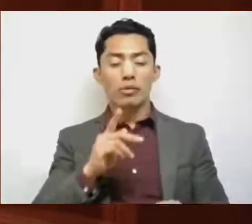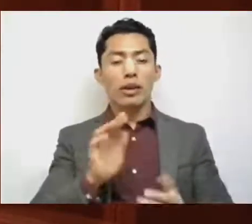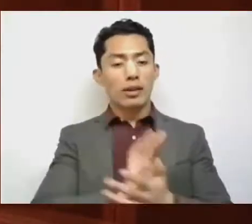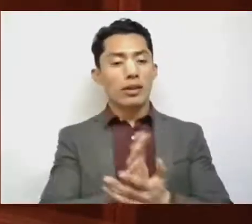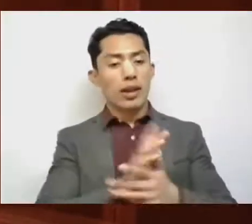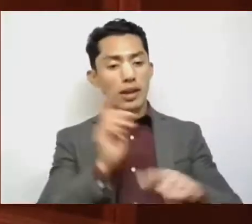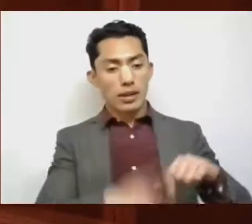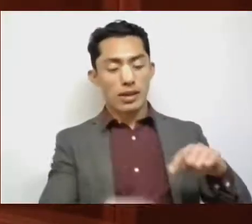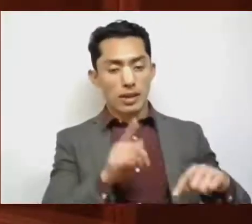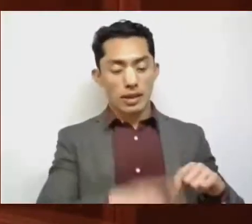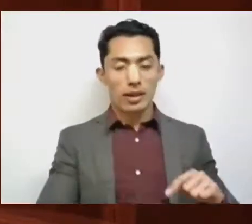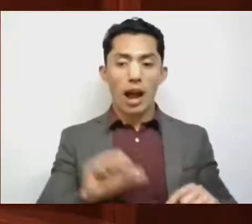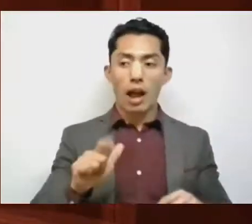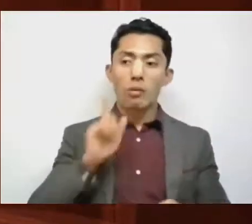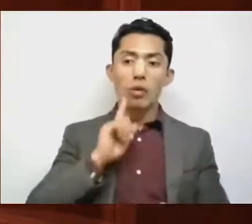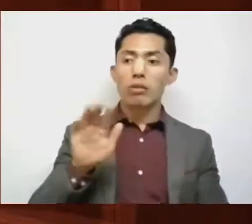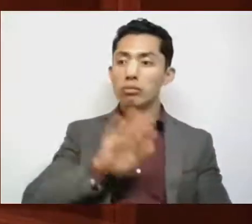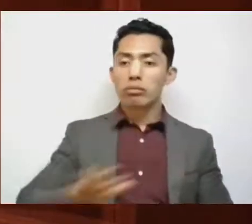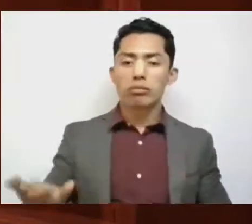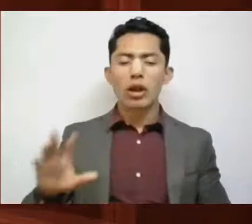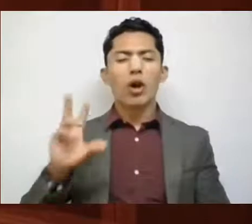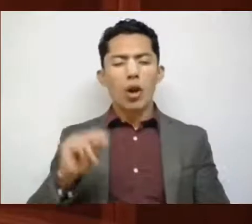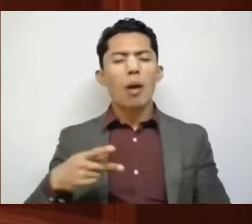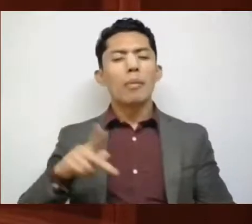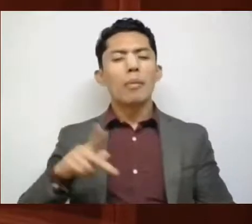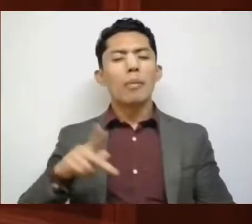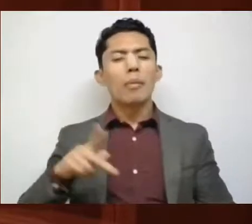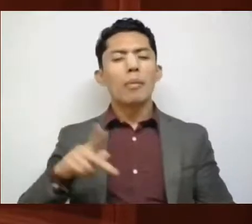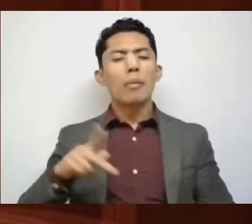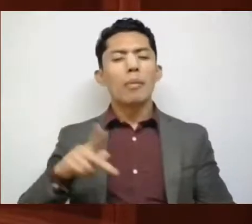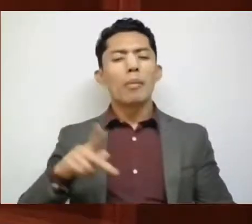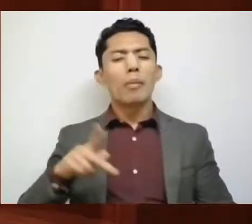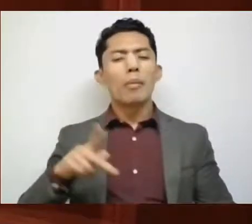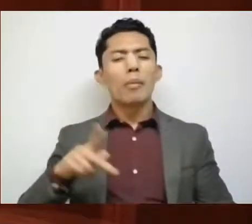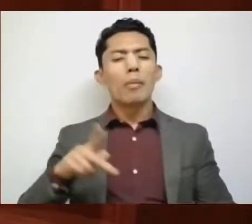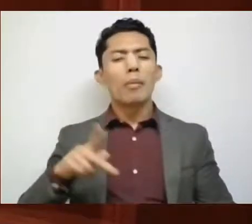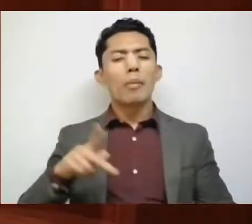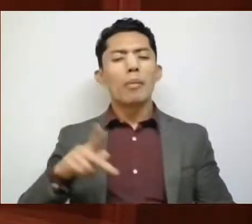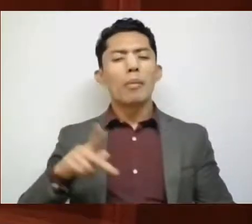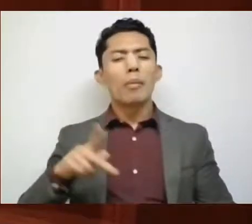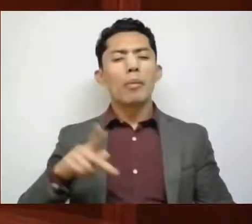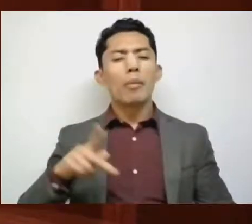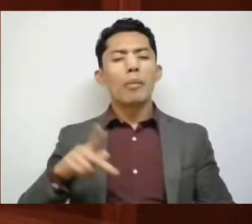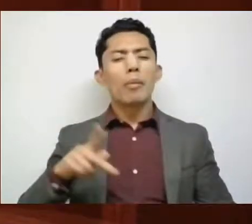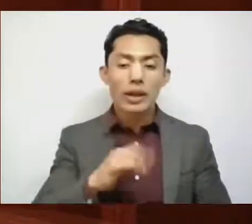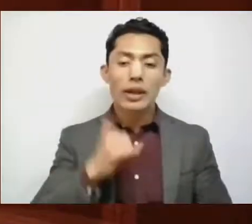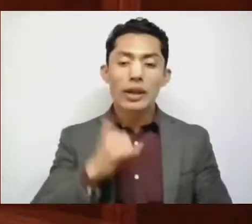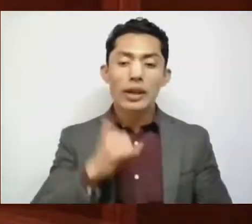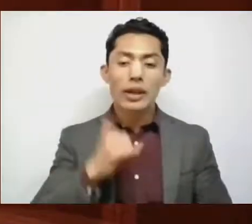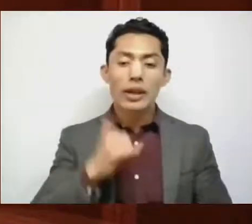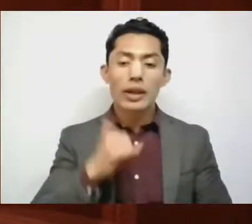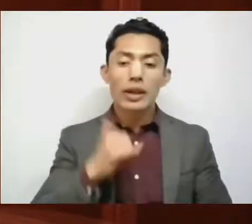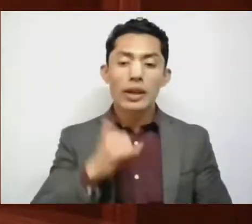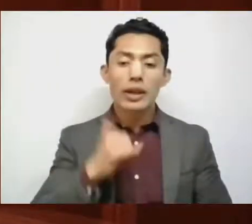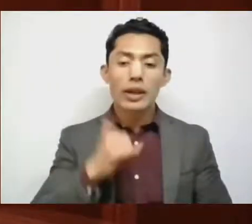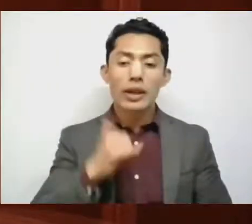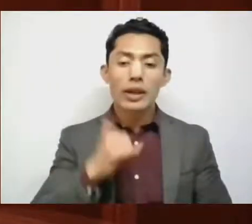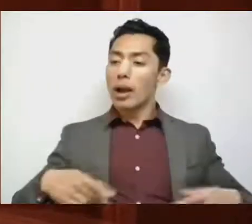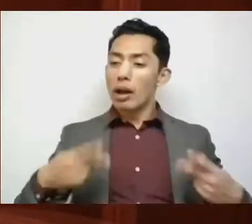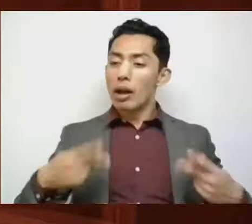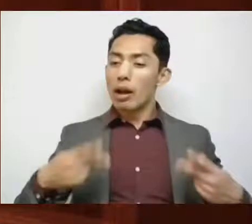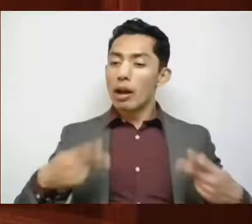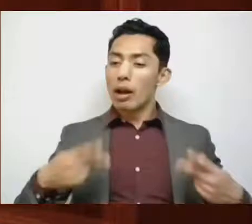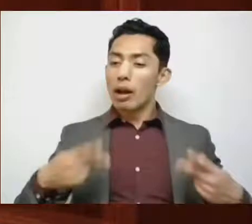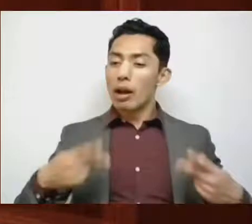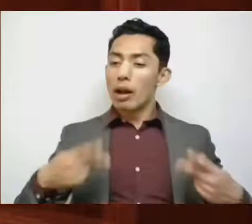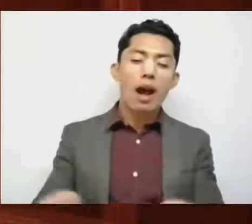la exclusión, pero es una herramienta para que las mujeres y los grupos de población tradicional e